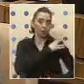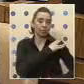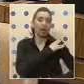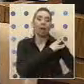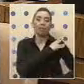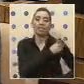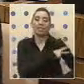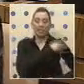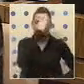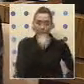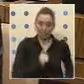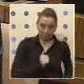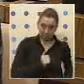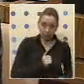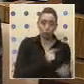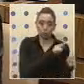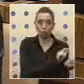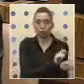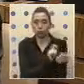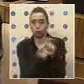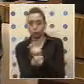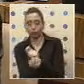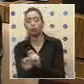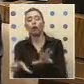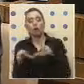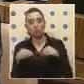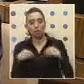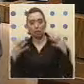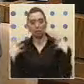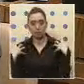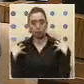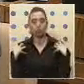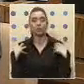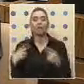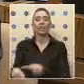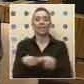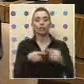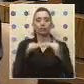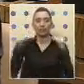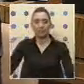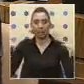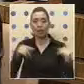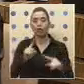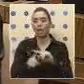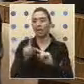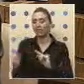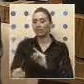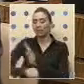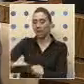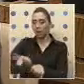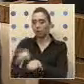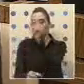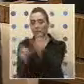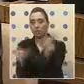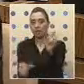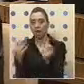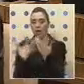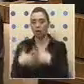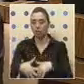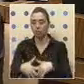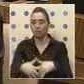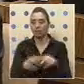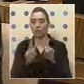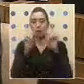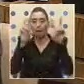nos hicimos cargo de la estabilidad social, y lo hicimos responsablemente, es lo que le exigimos ahora a la derecha y a los empresarios. La